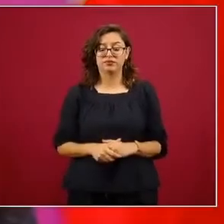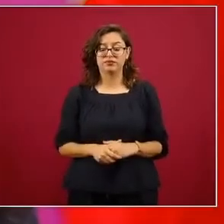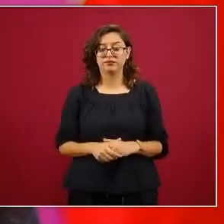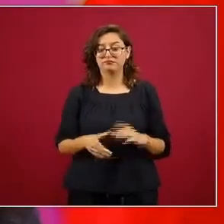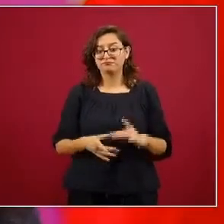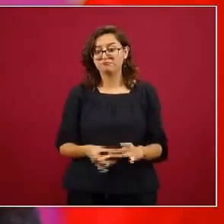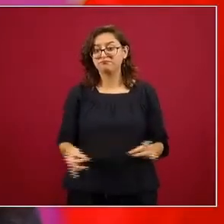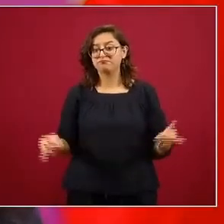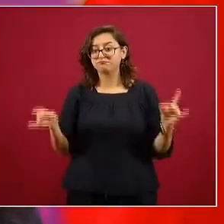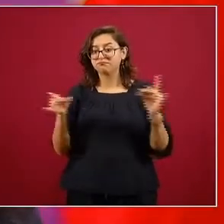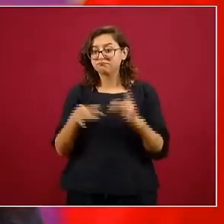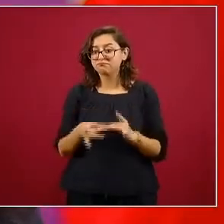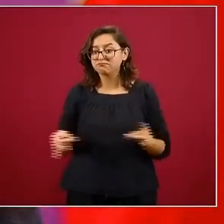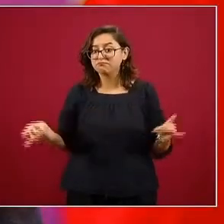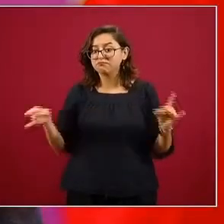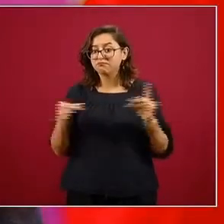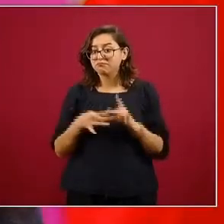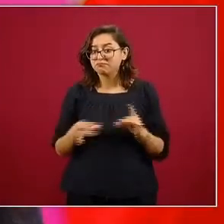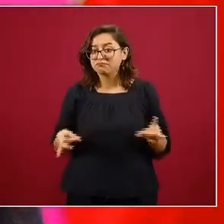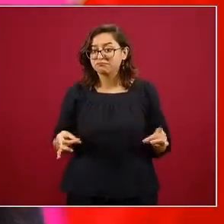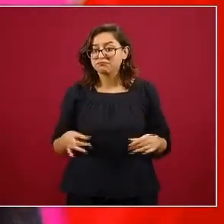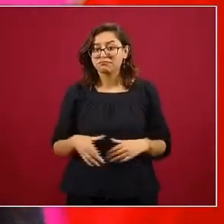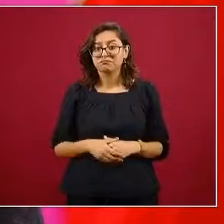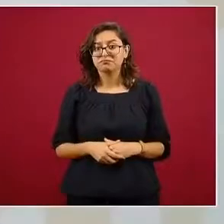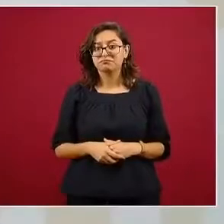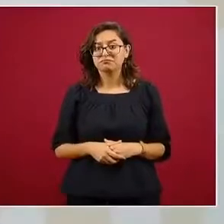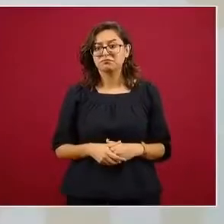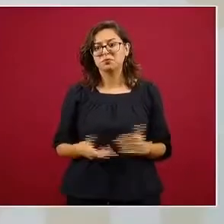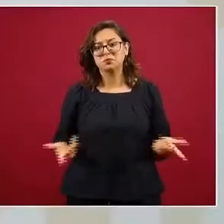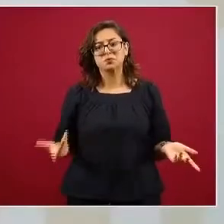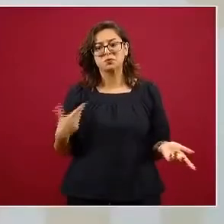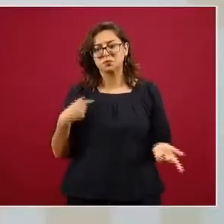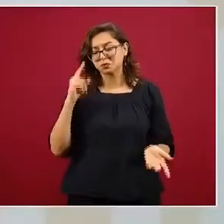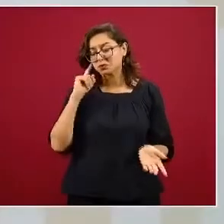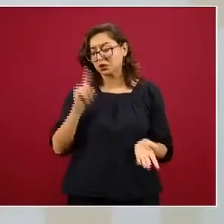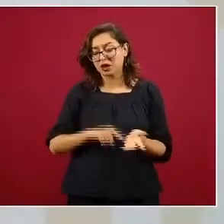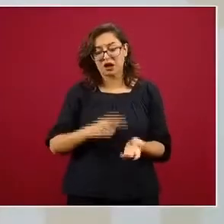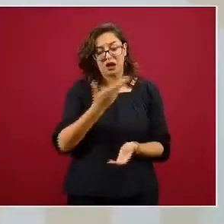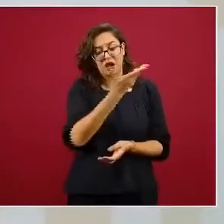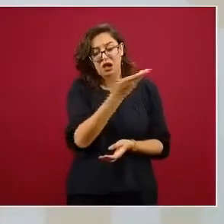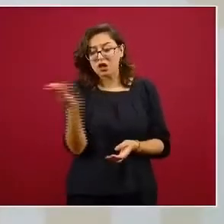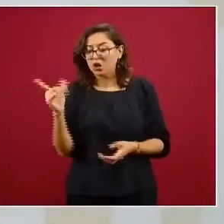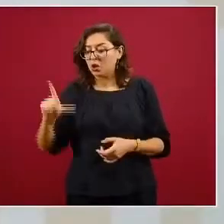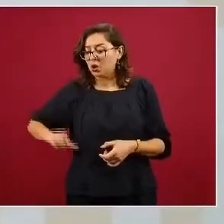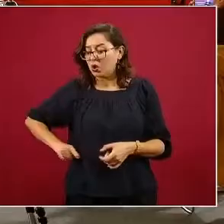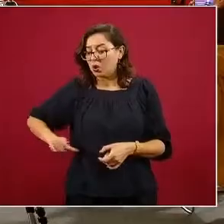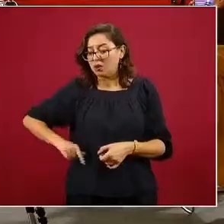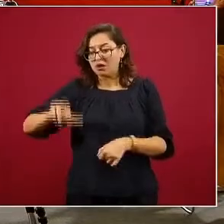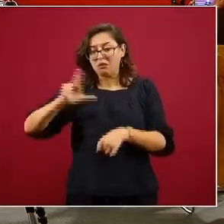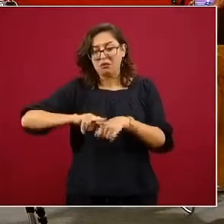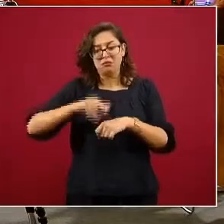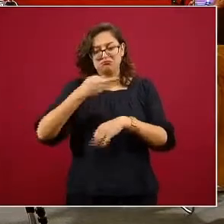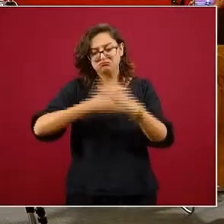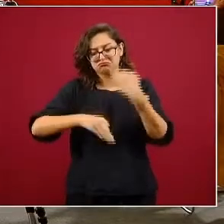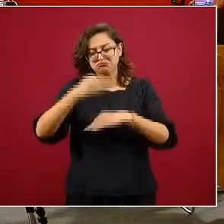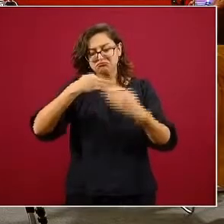Entonces, creo que merecen mucho respeto los gobernadores y las